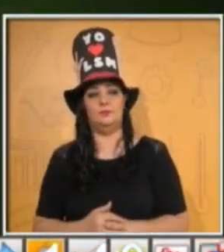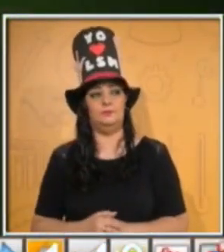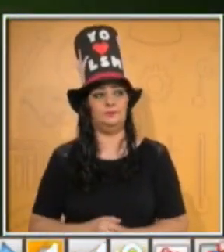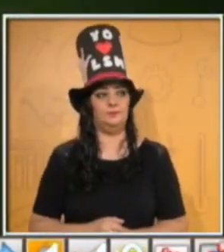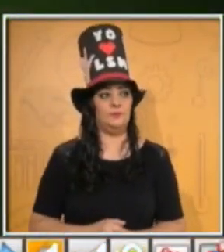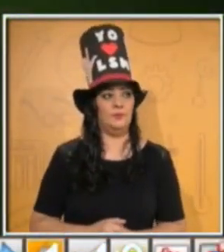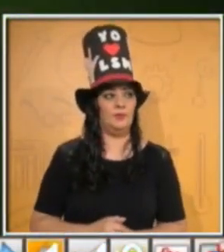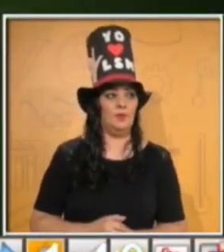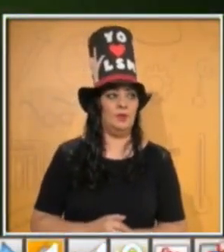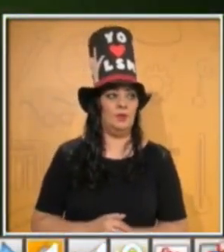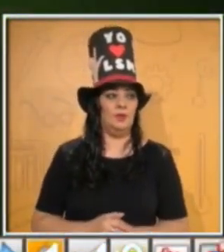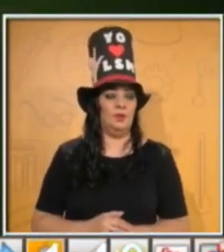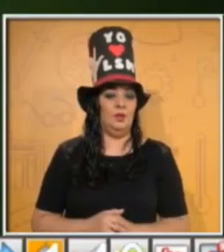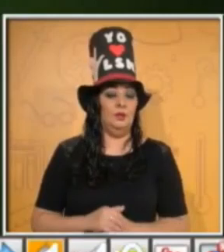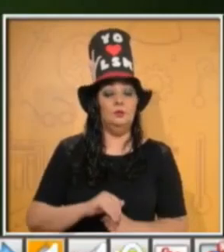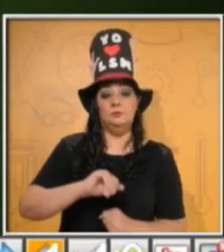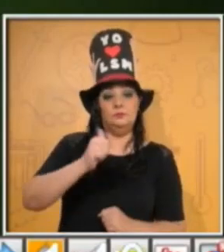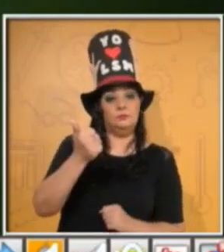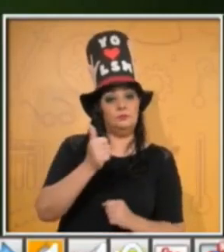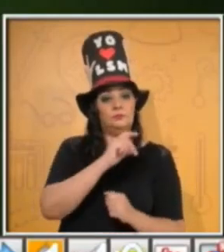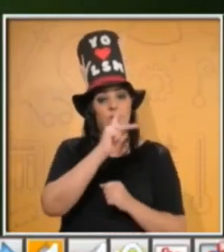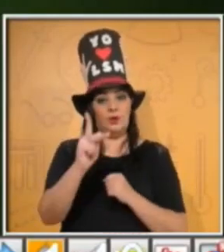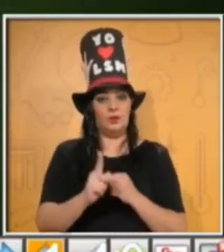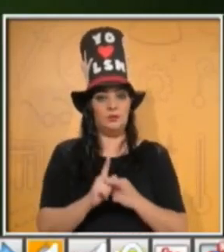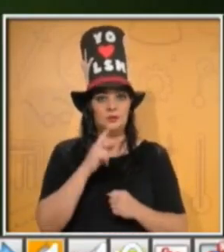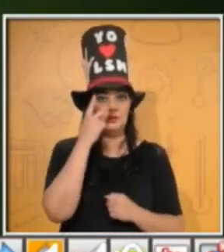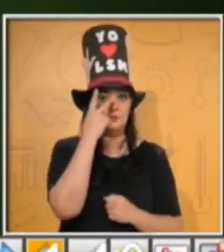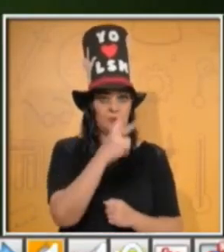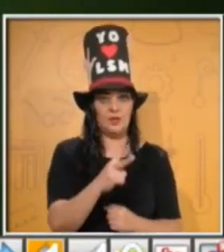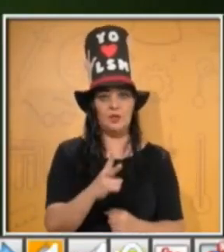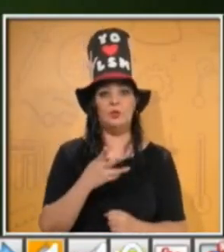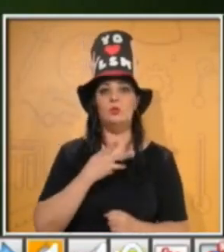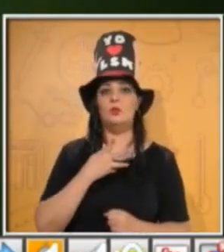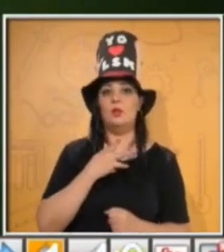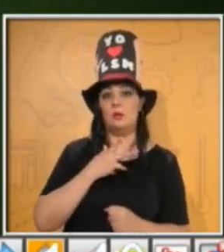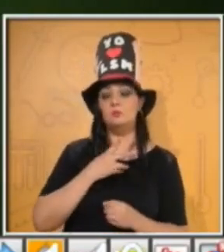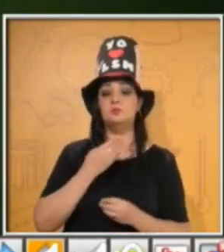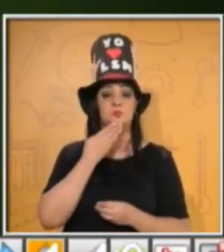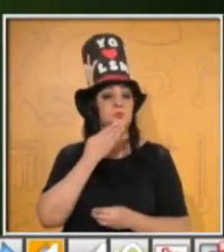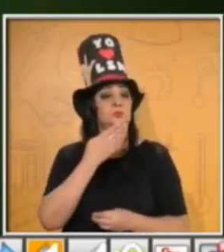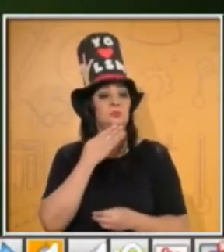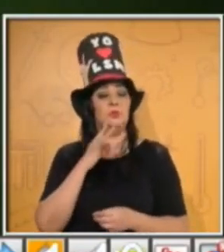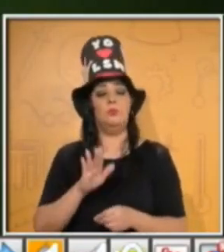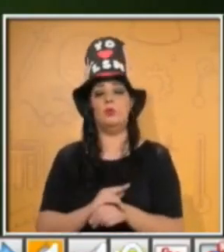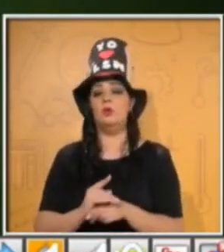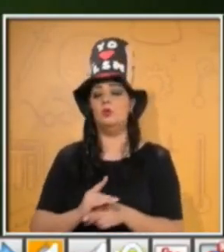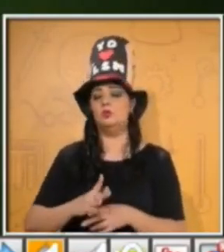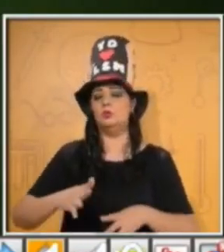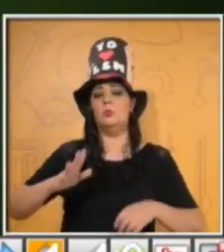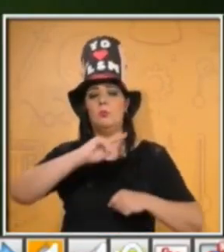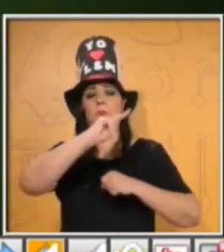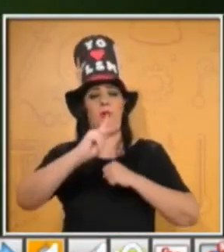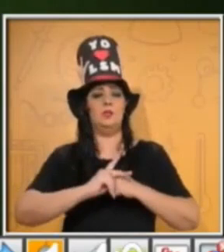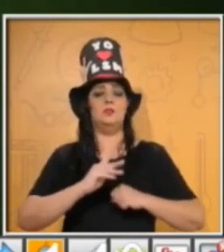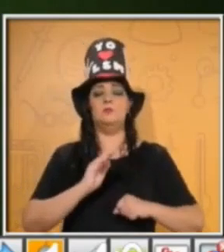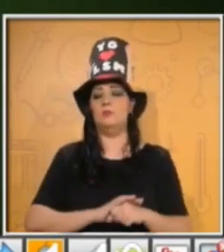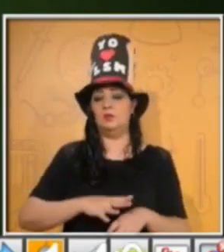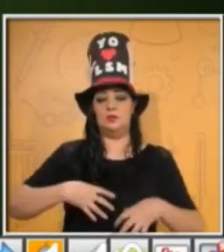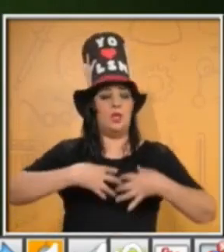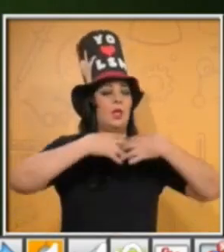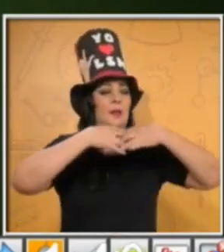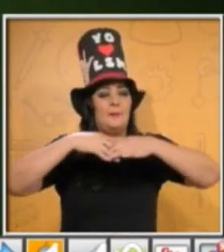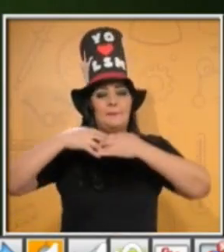Y contrario a otros países, México resultó muy favorecido, pues los países más industrializados como